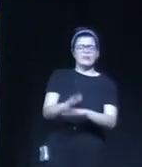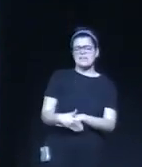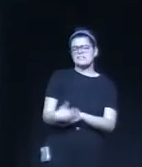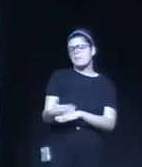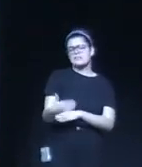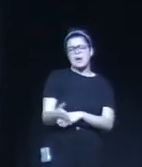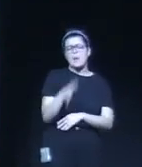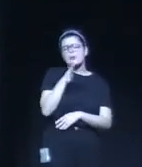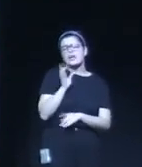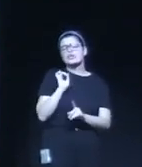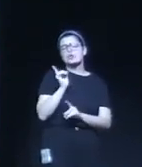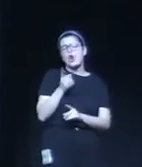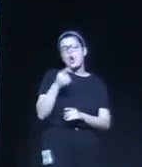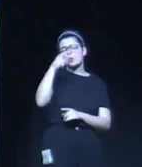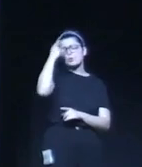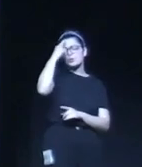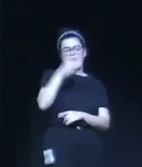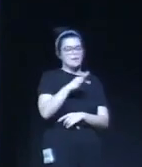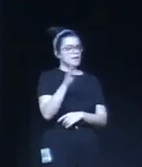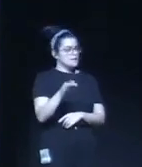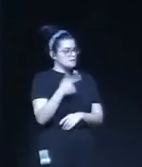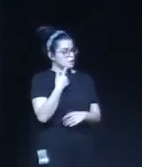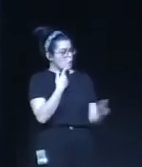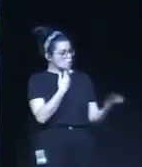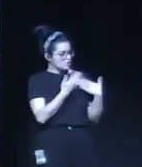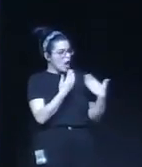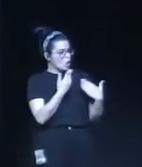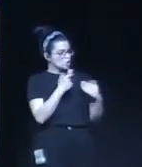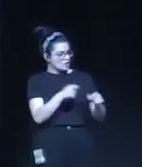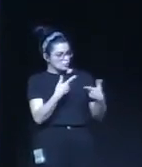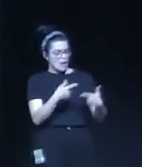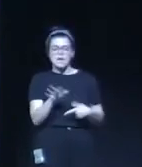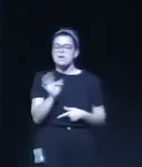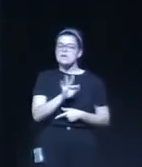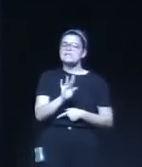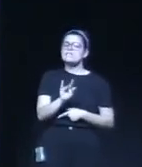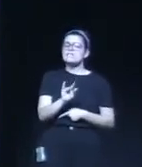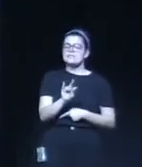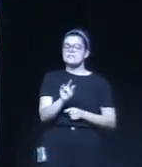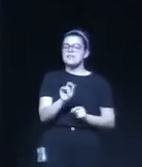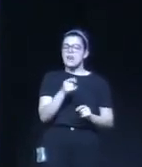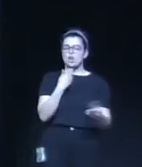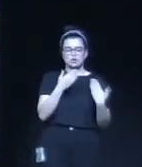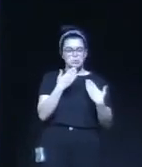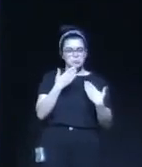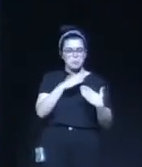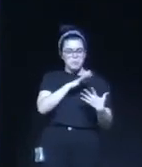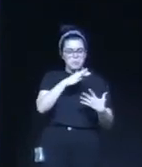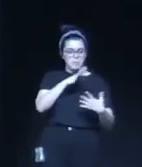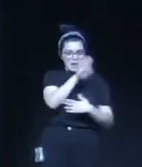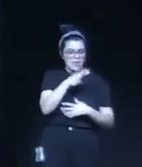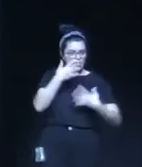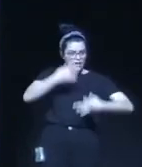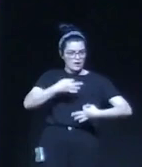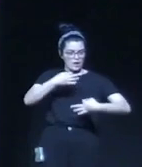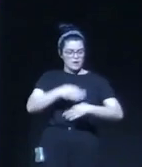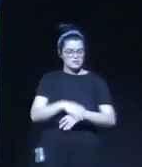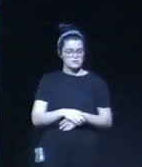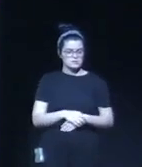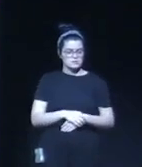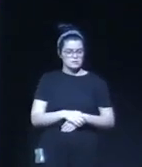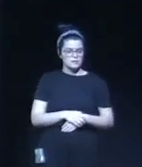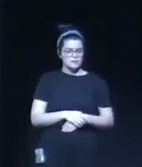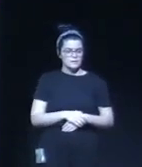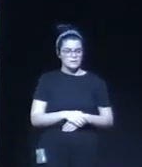una labor cultural, ¿no? Está conto como muy natural en los diálogos, a mí, ¿no? A mí me parecen los diálogos muy, muy, muy reales, ¿no? Claro,